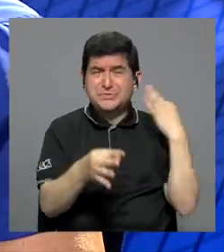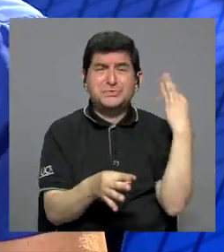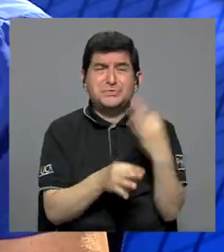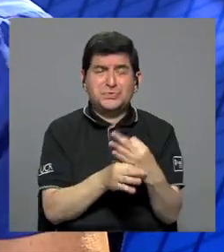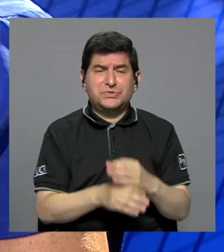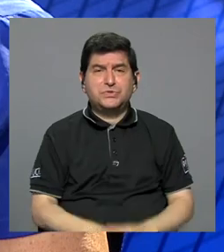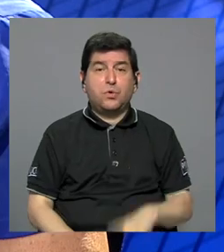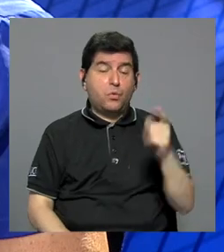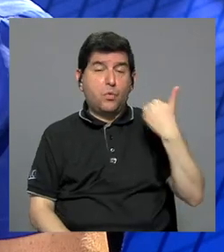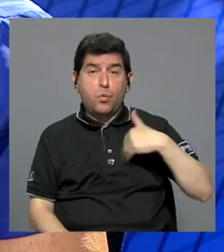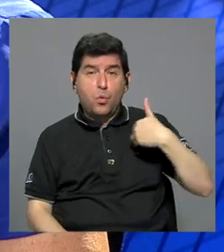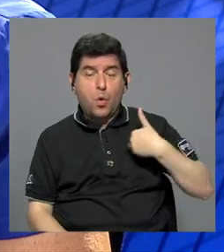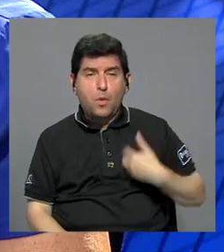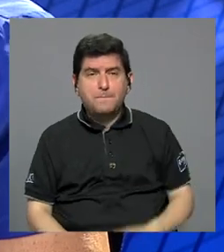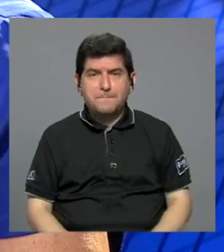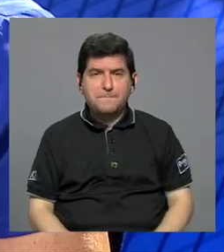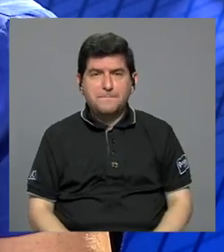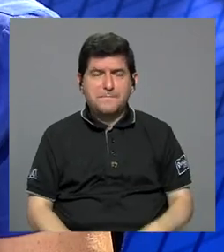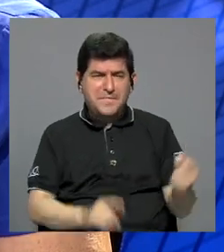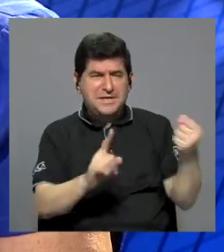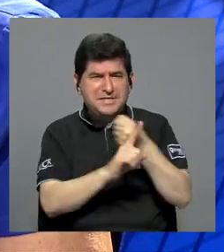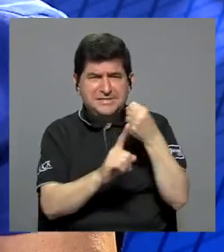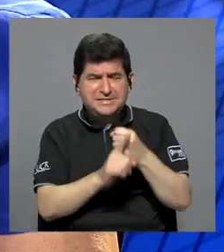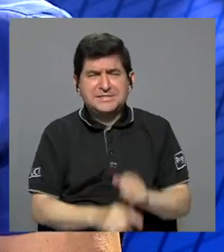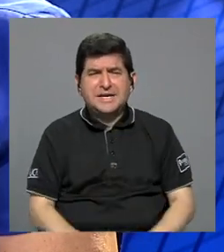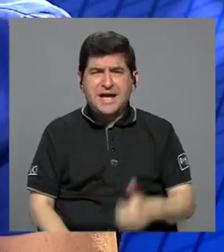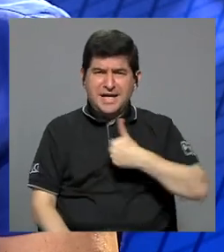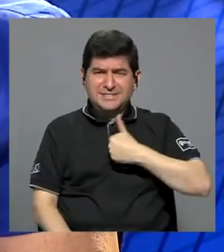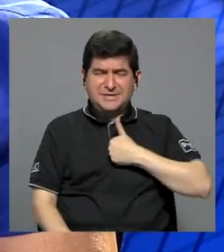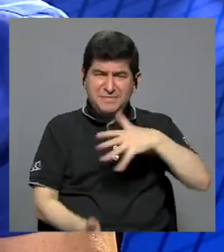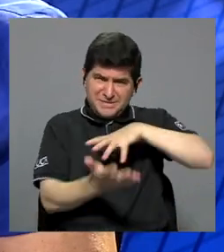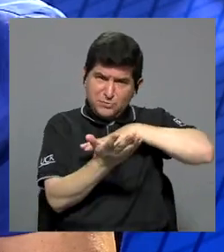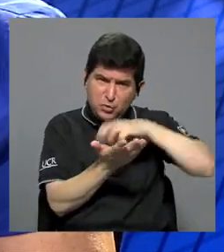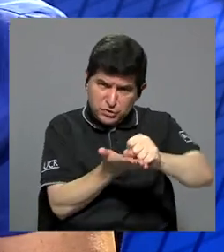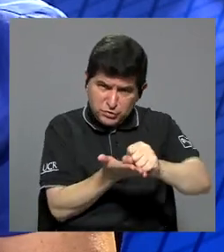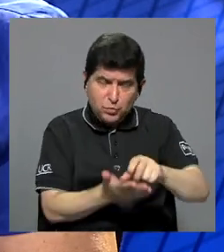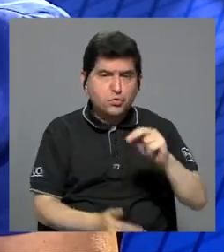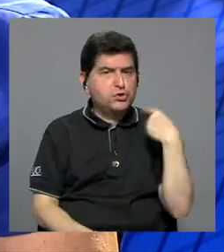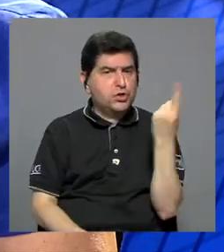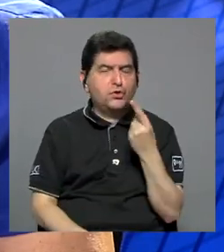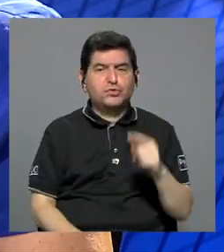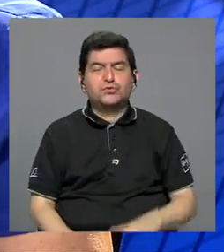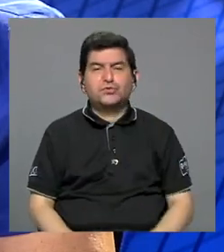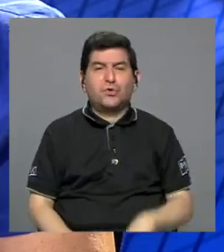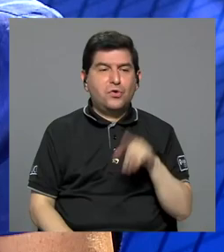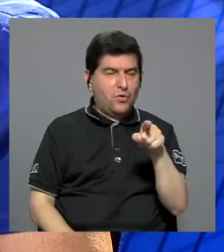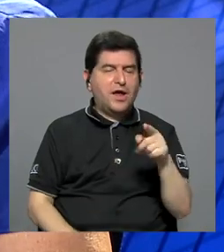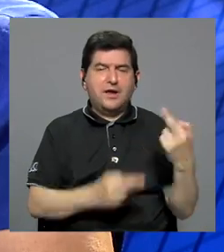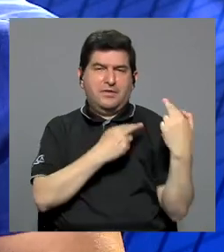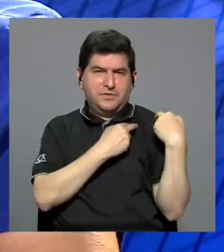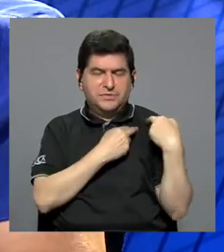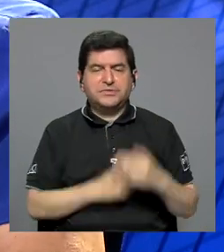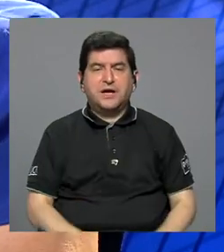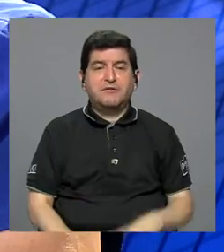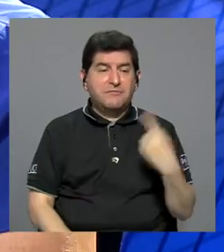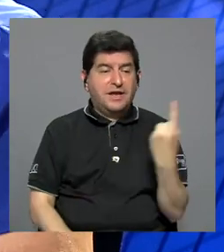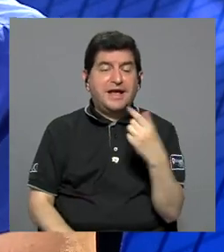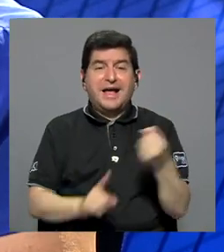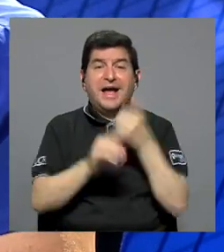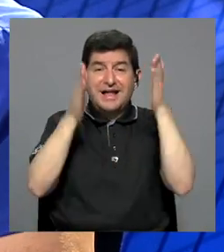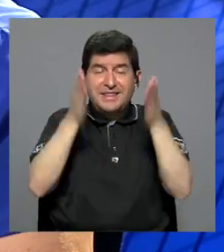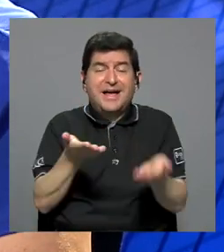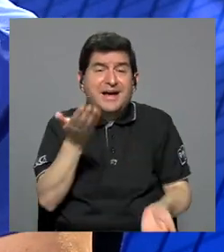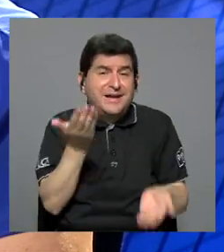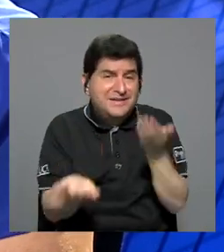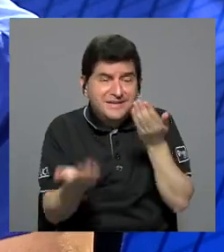este tipo. Hay un hombre agredido que se autodestruye cuando hace eso. Eso no le pasa solo al autor de esto, sino que cada